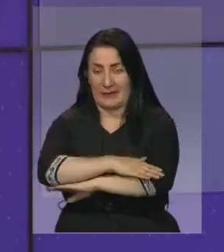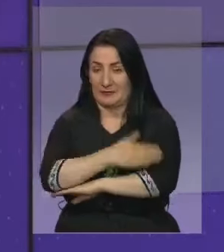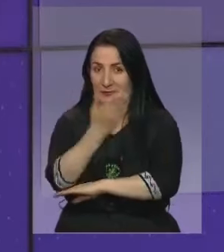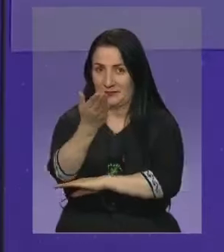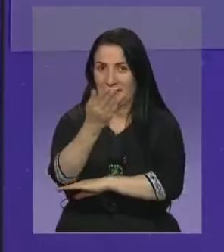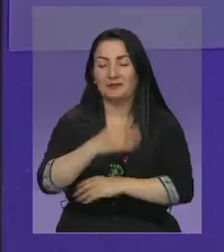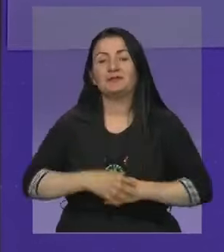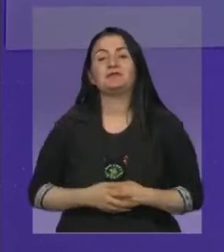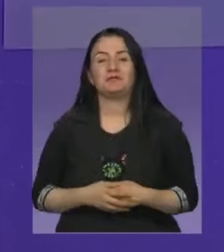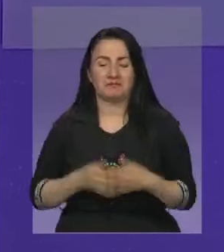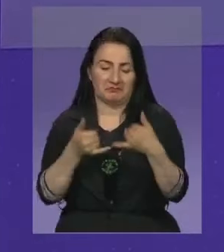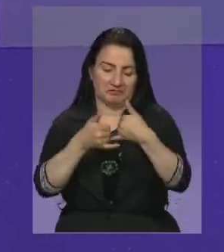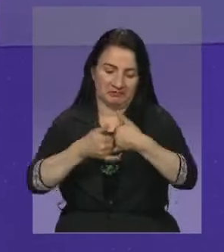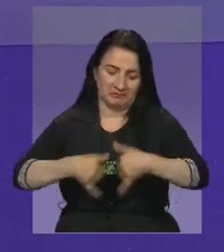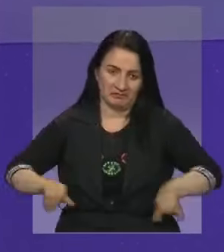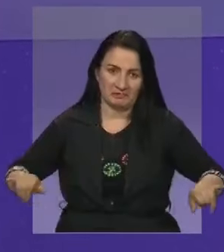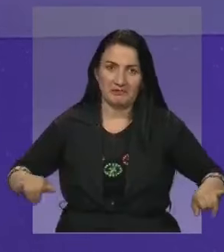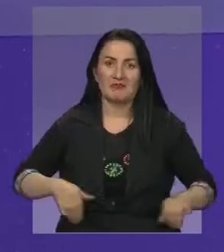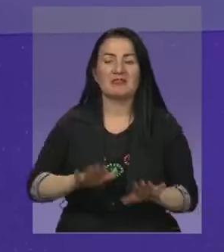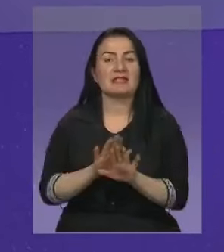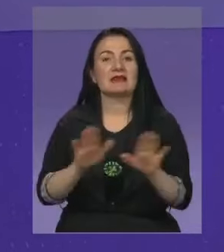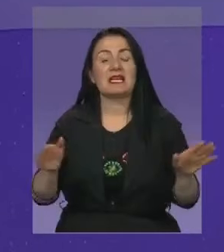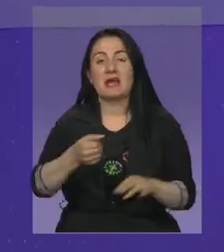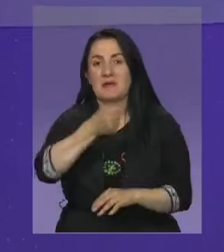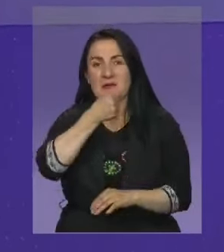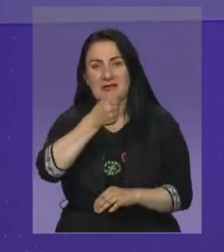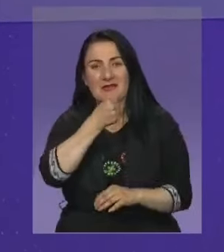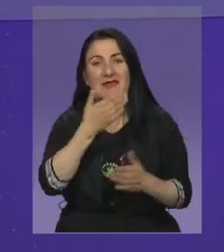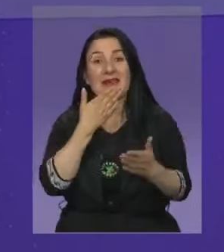se lo pierda. De esta manera llegamos al final de nuestra